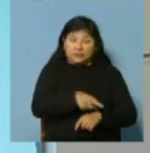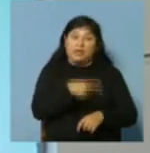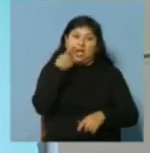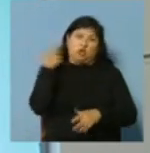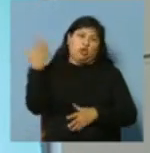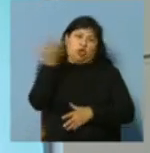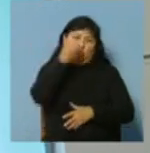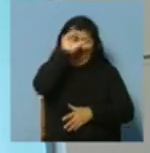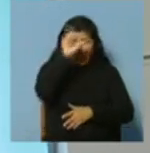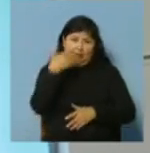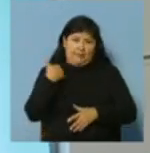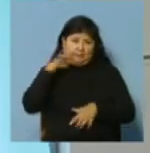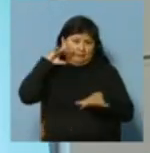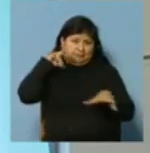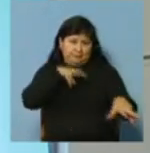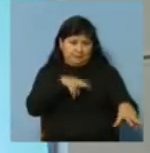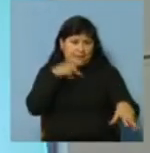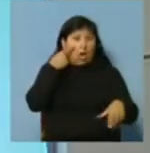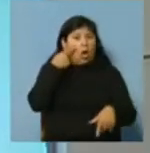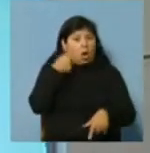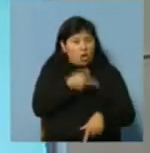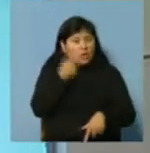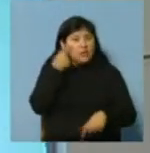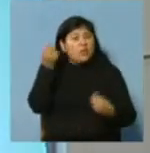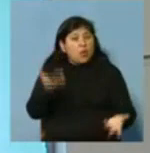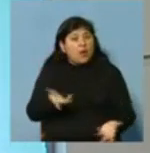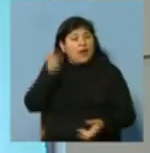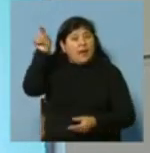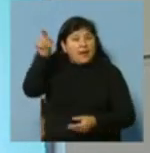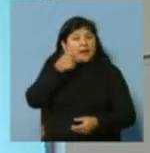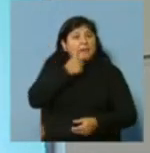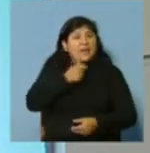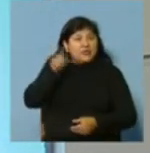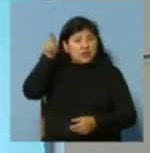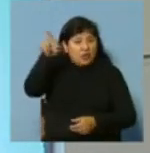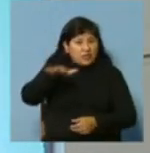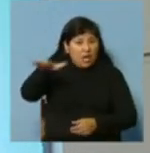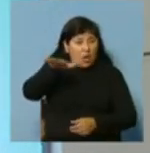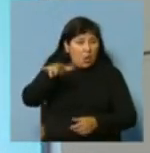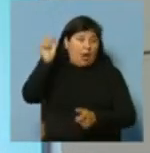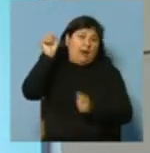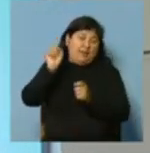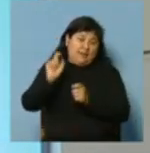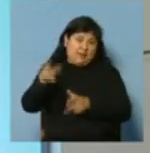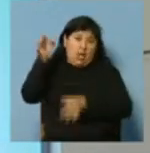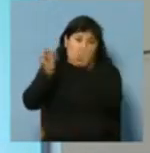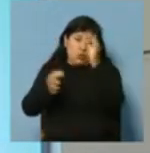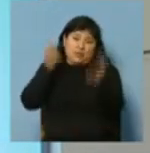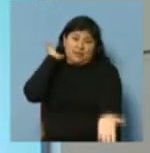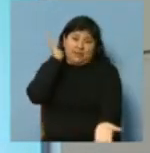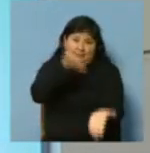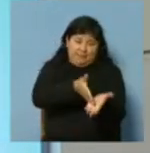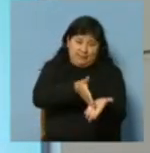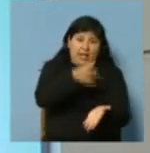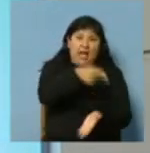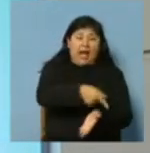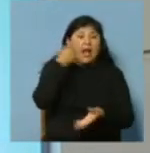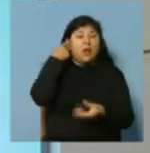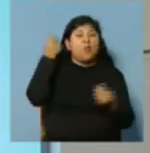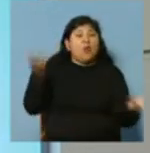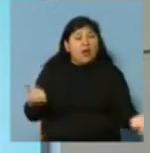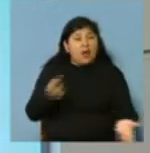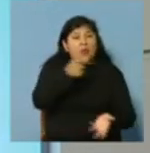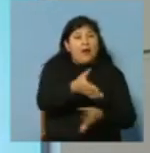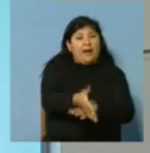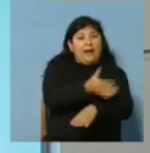nacional a través de un fallo de la justicia que lo había condenado por incumplimiento de los deberes